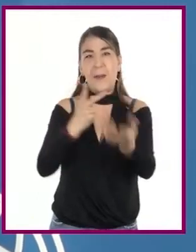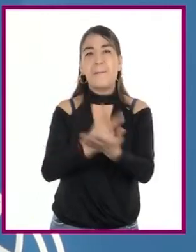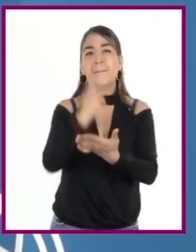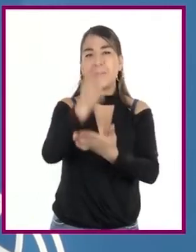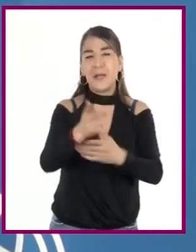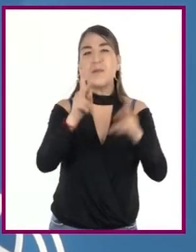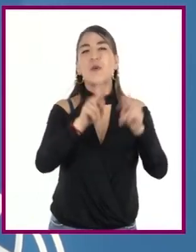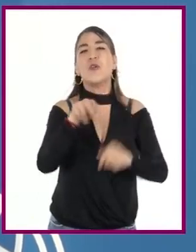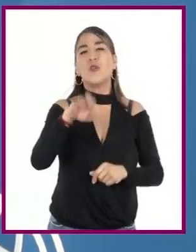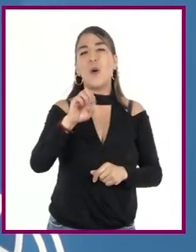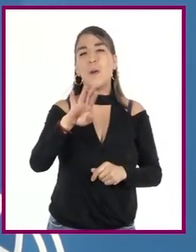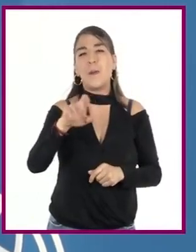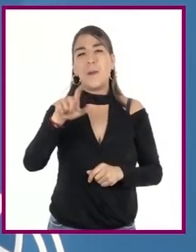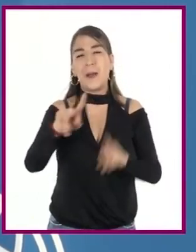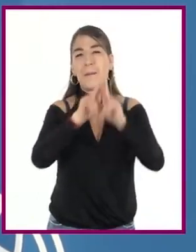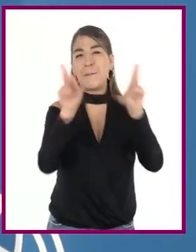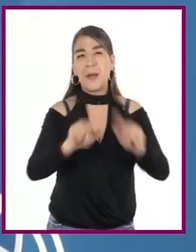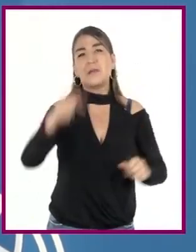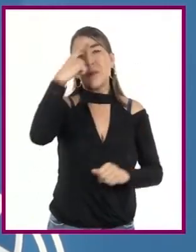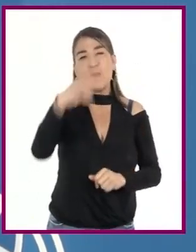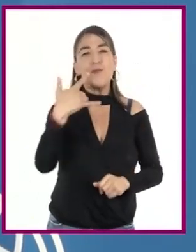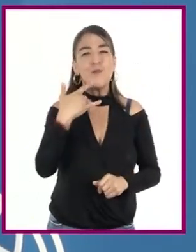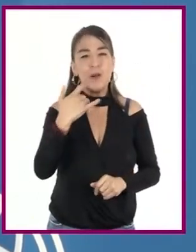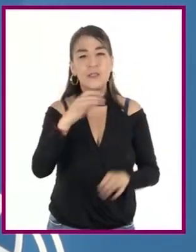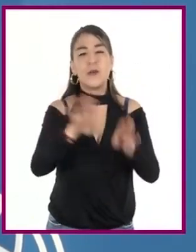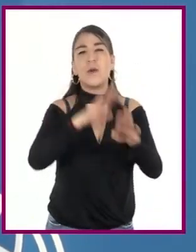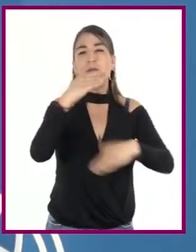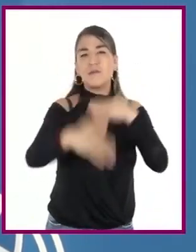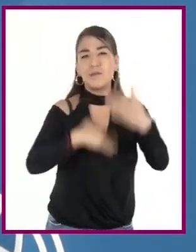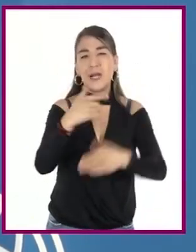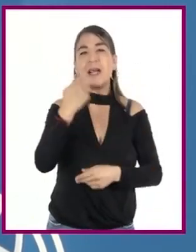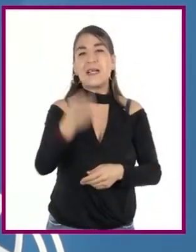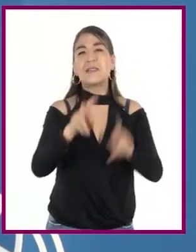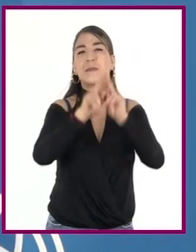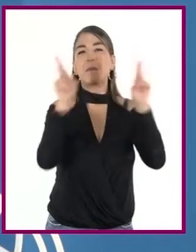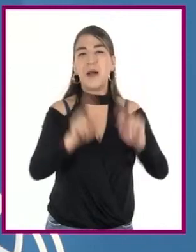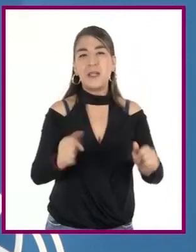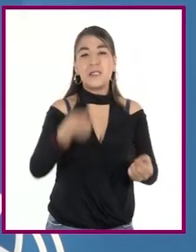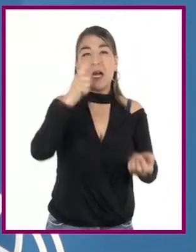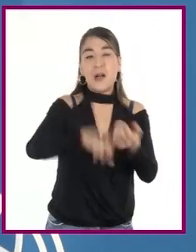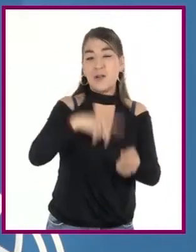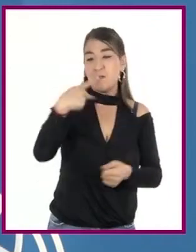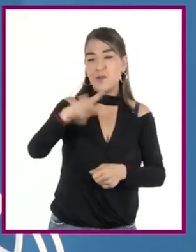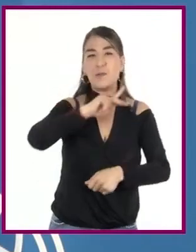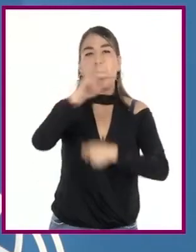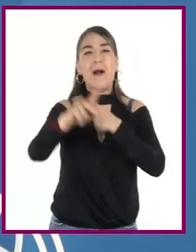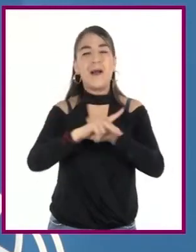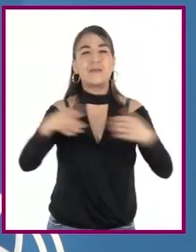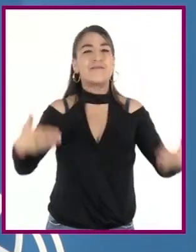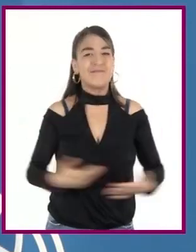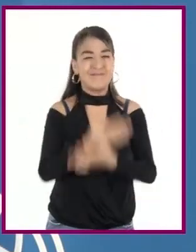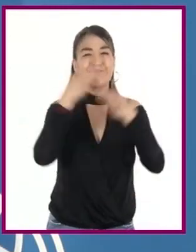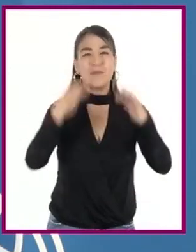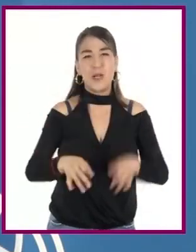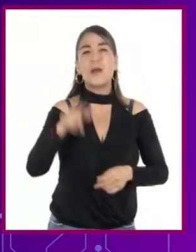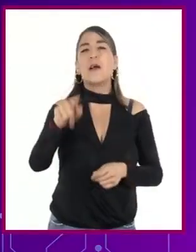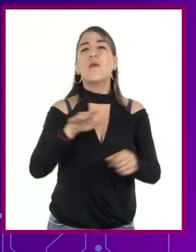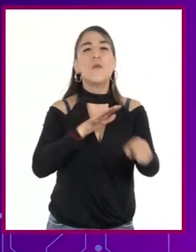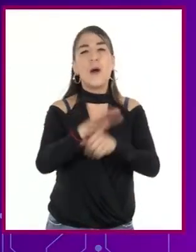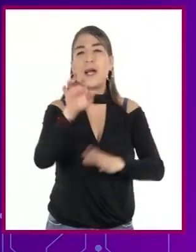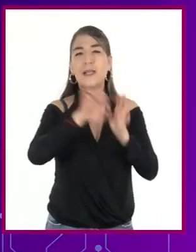su dedicación, esfuerzo y activismo al fomentar la paz en sus países de origen. Ejemplo de ellos